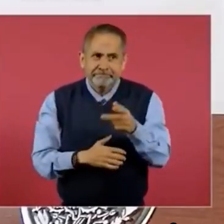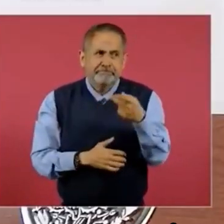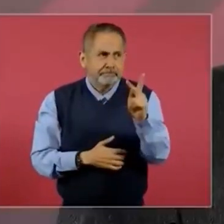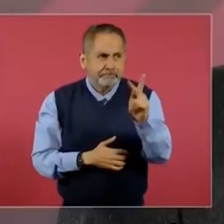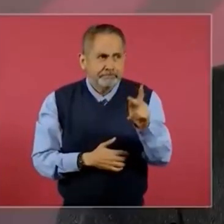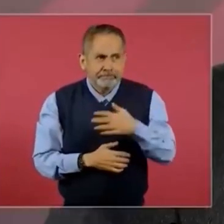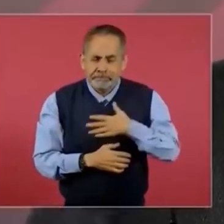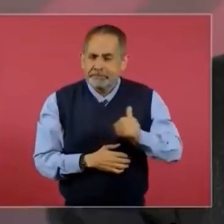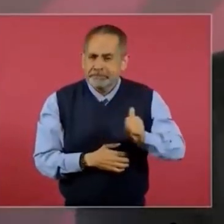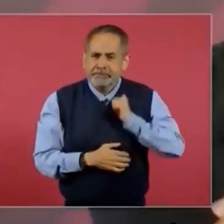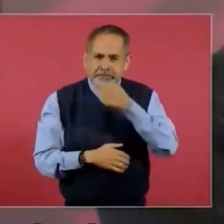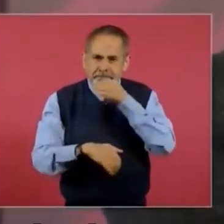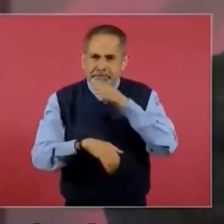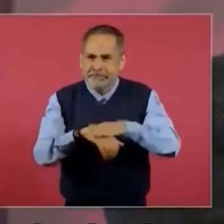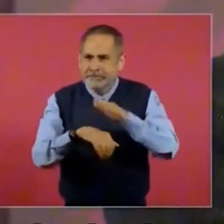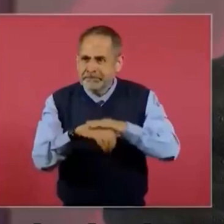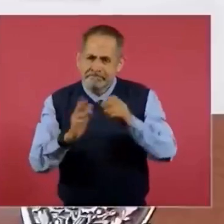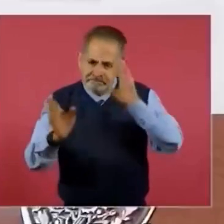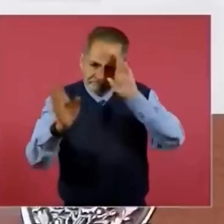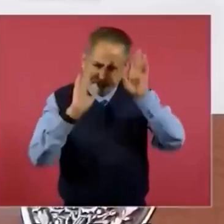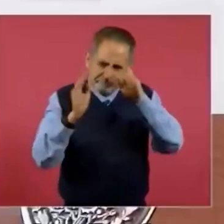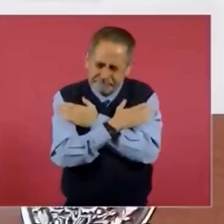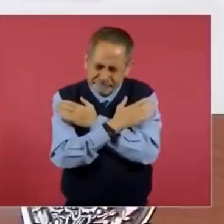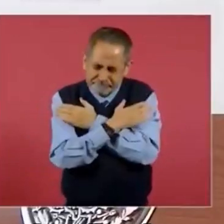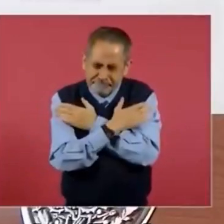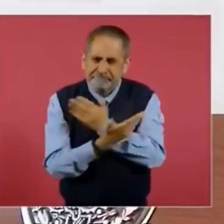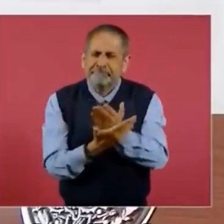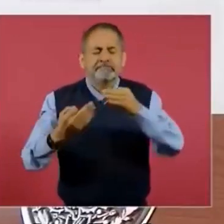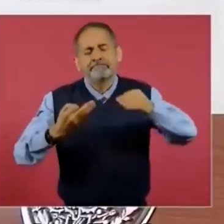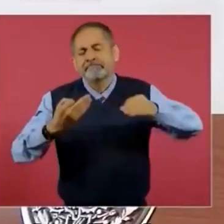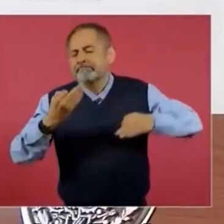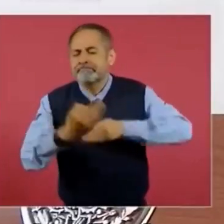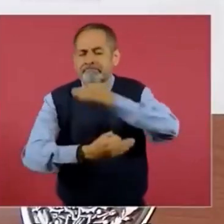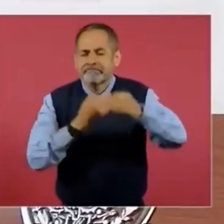embargo, aprovecho para hacerlo desde ahora, mandarles un